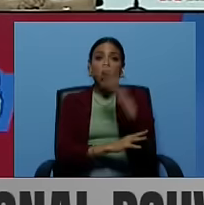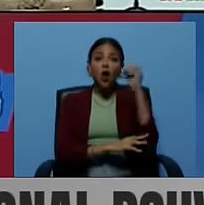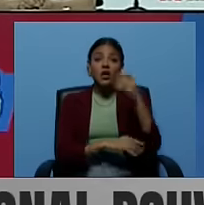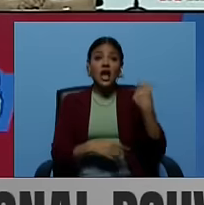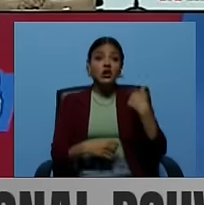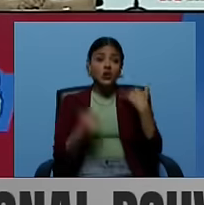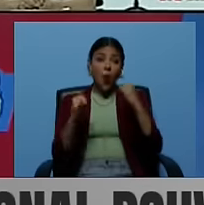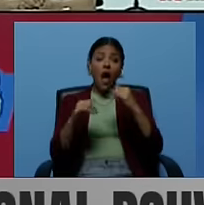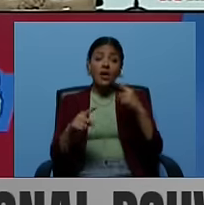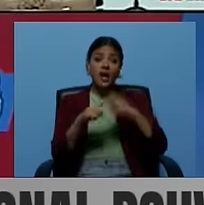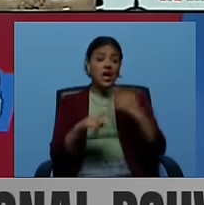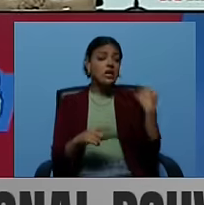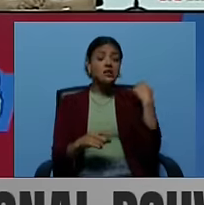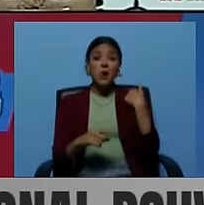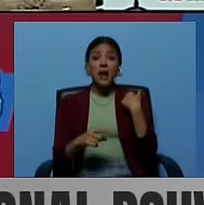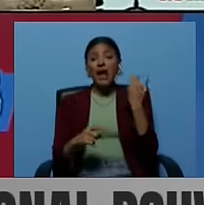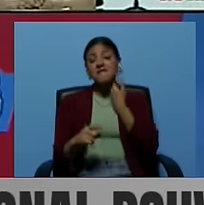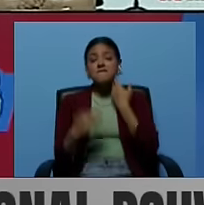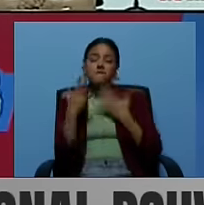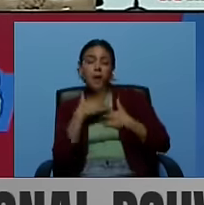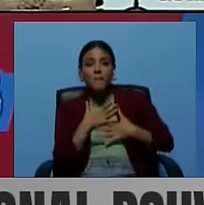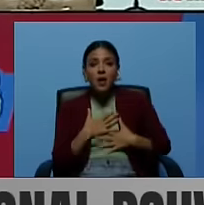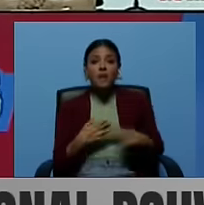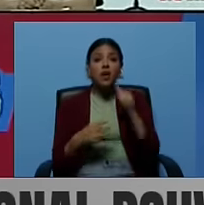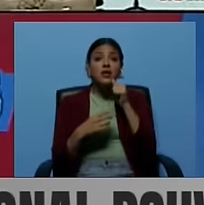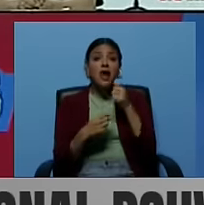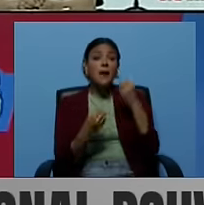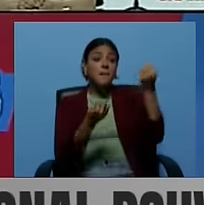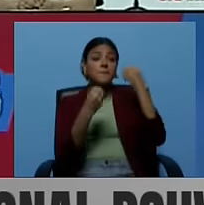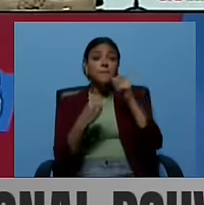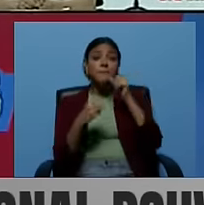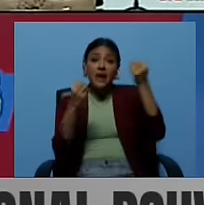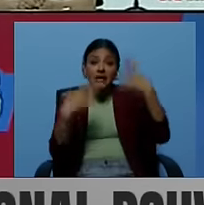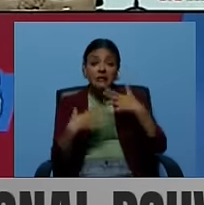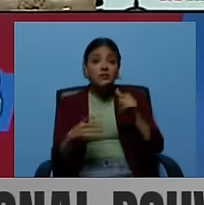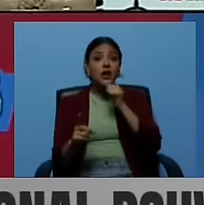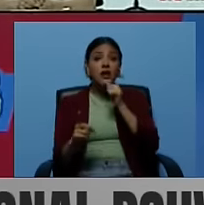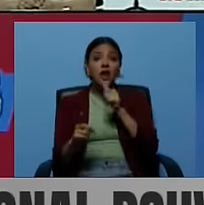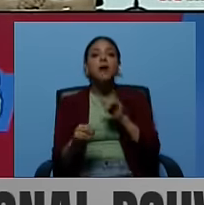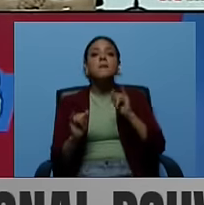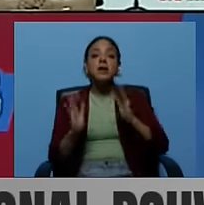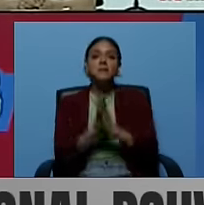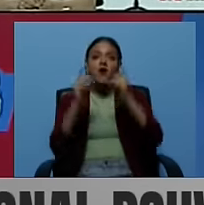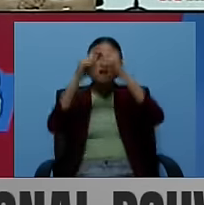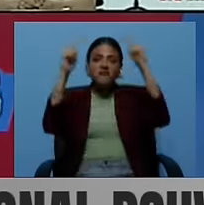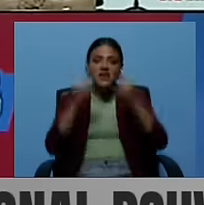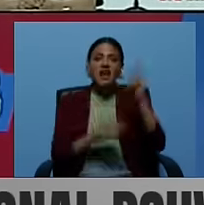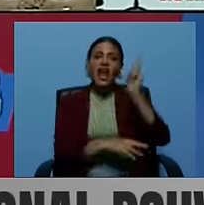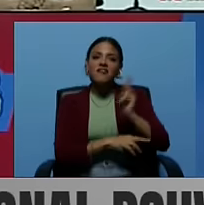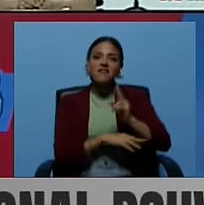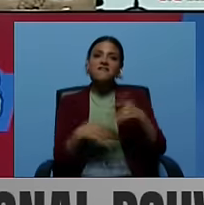del Valle ahí pegadita al lado. Me la mandó Yelixe. Yelixe.